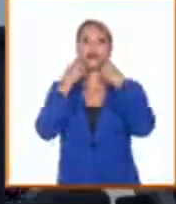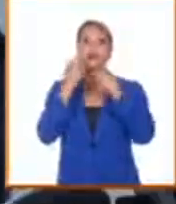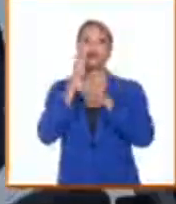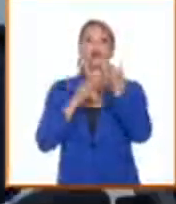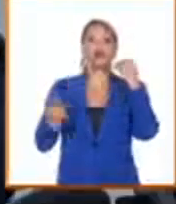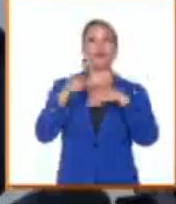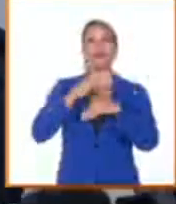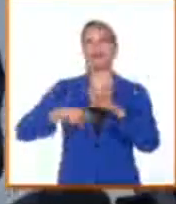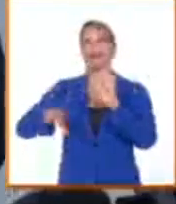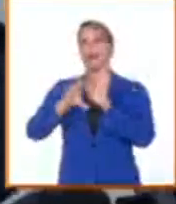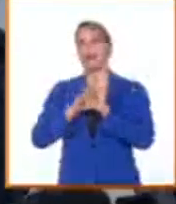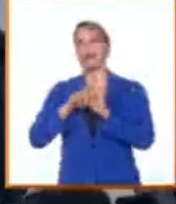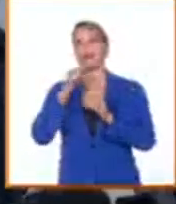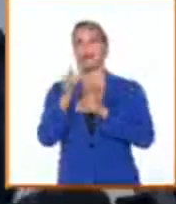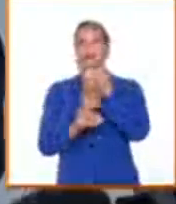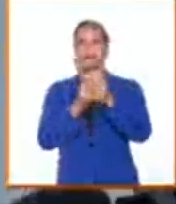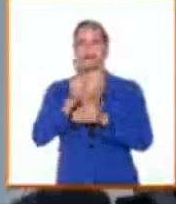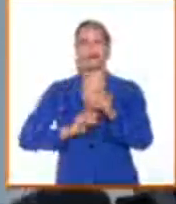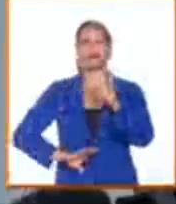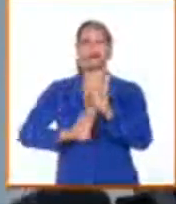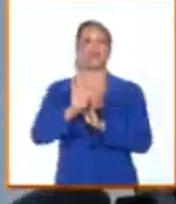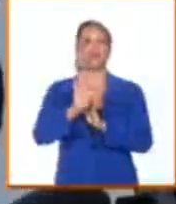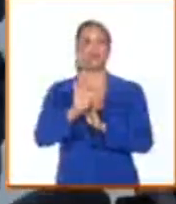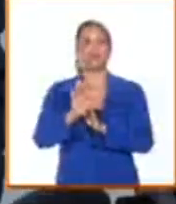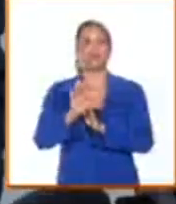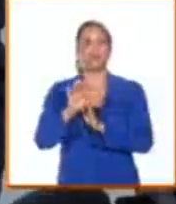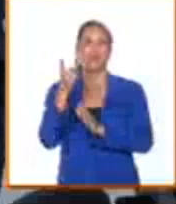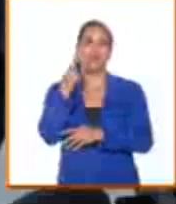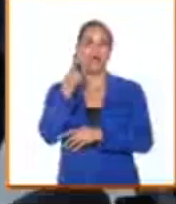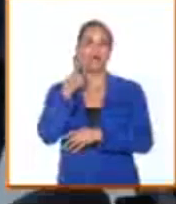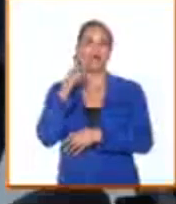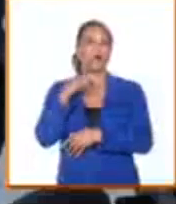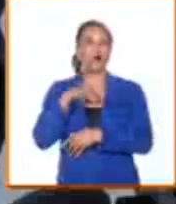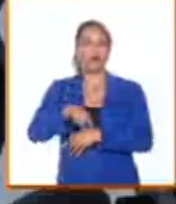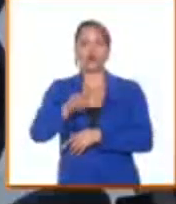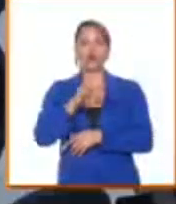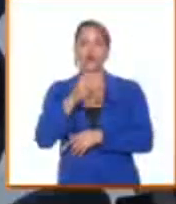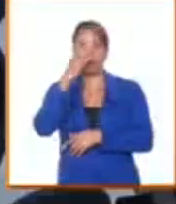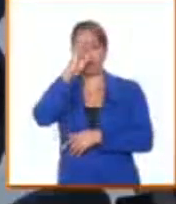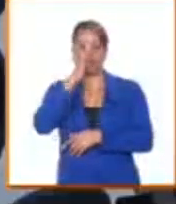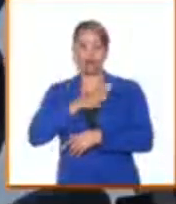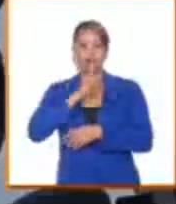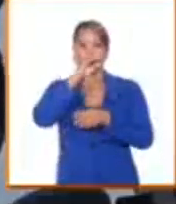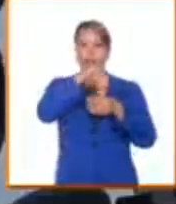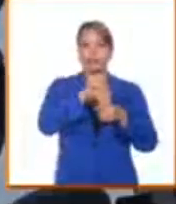el proceso de desarrollo que ha habido en los últimos años en el país y que la propia...